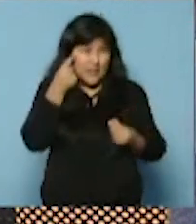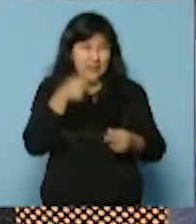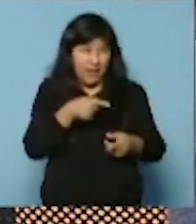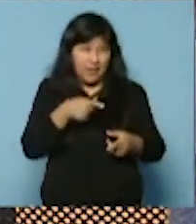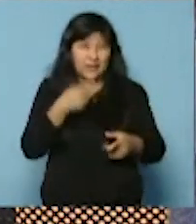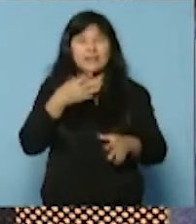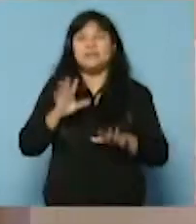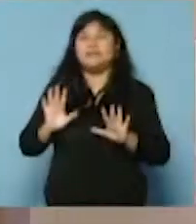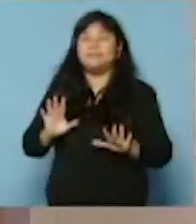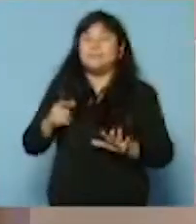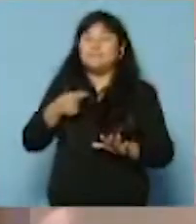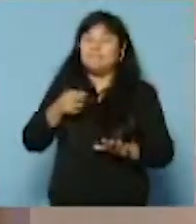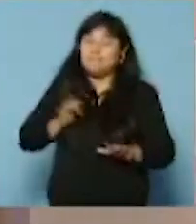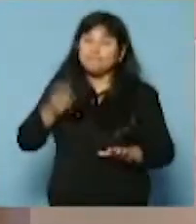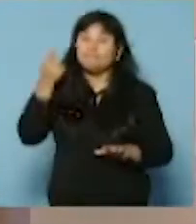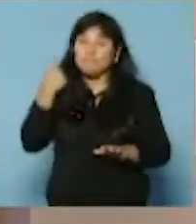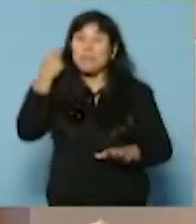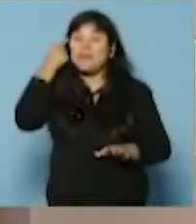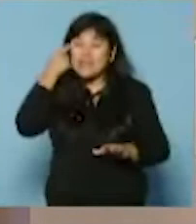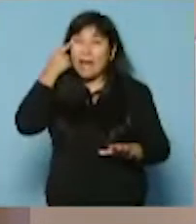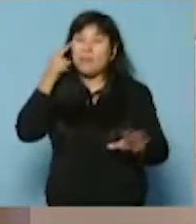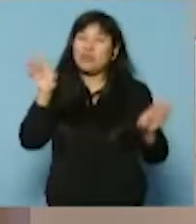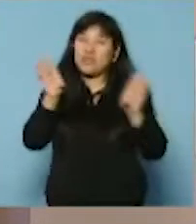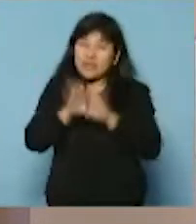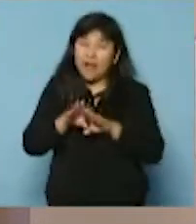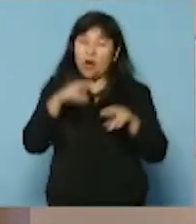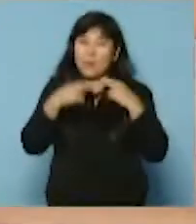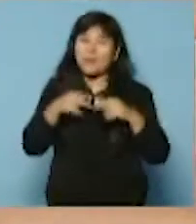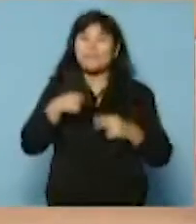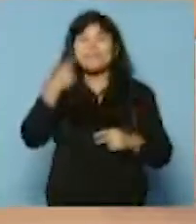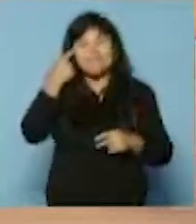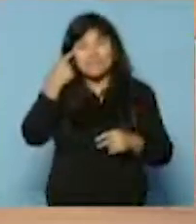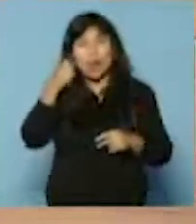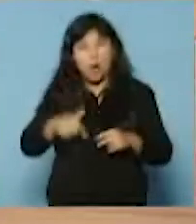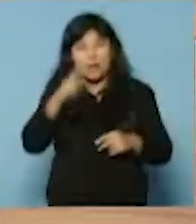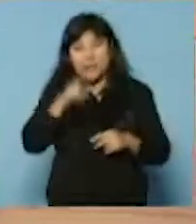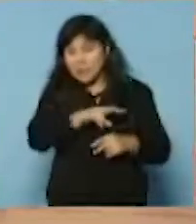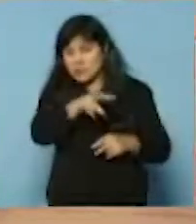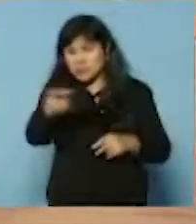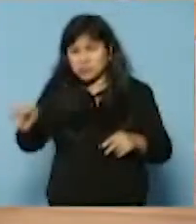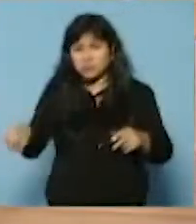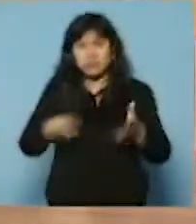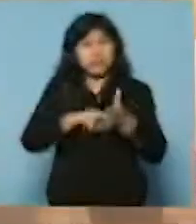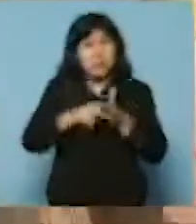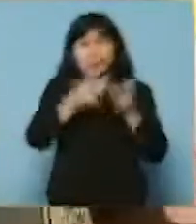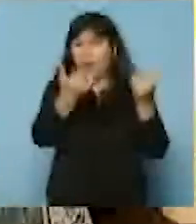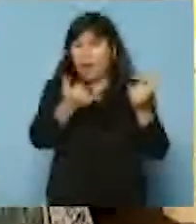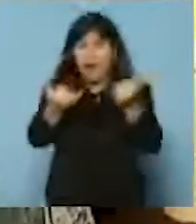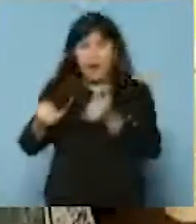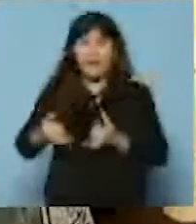vamos a seguir usted me decía afuera el micrófono que hay chicos que necesitan ir al comedor y ustedes no los puedan